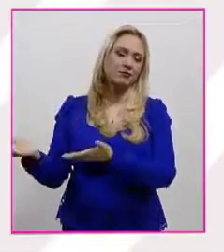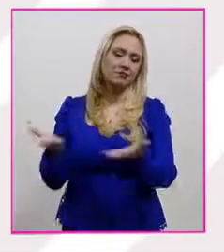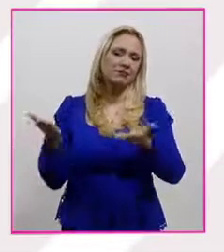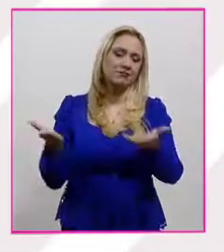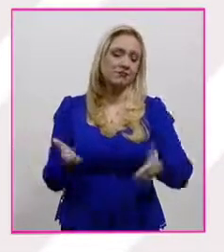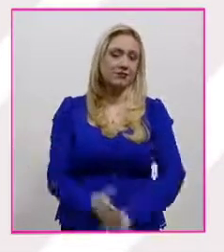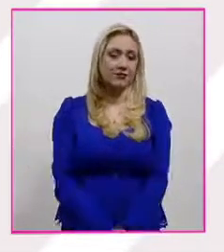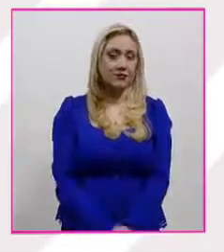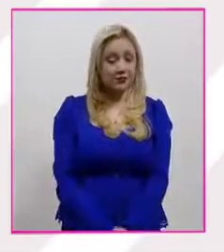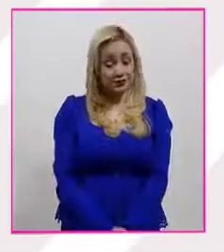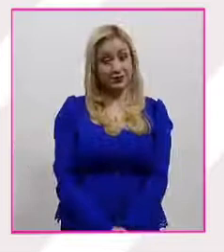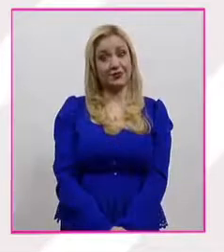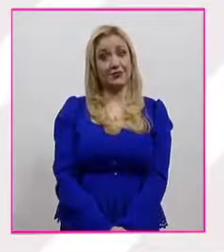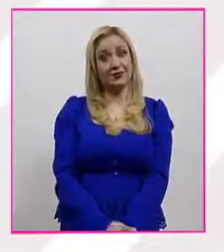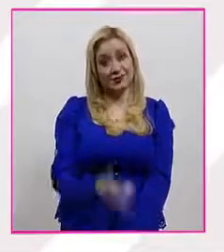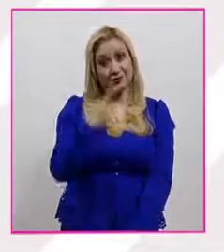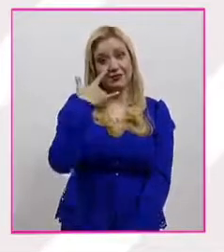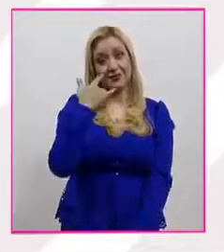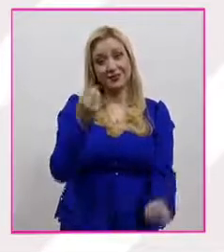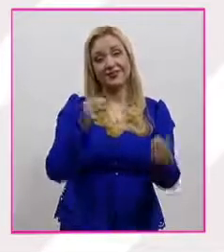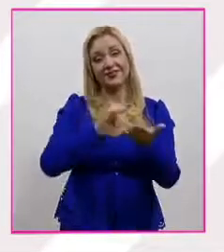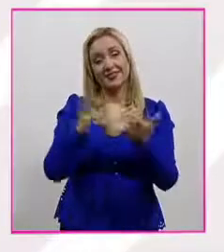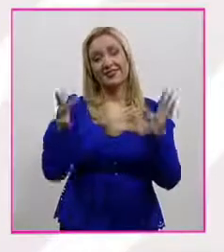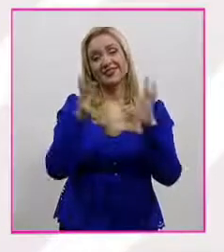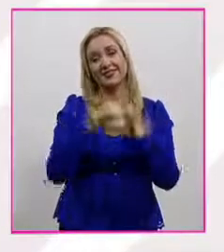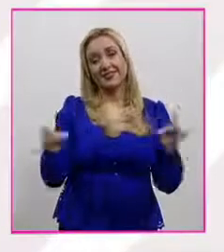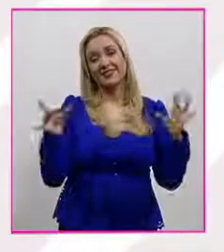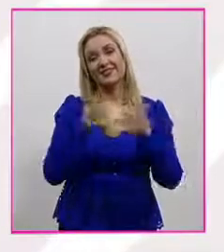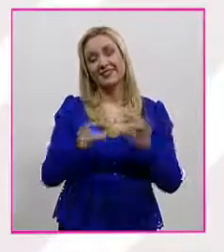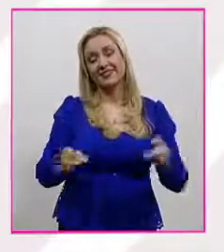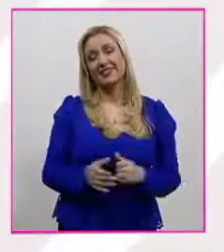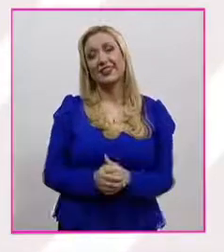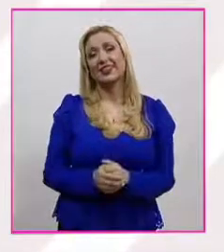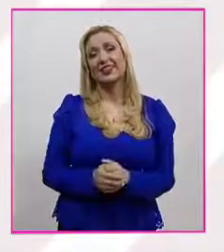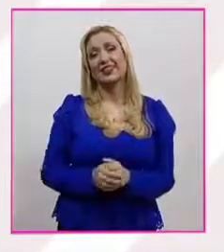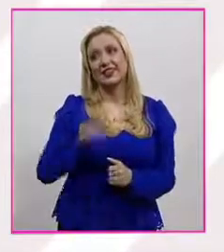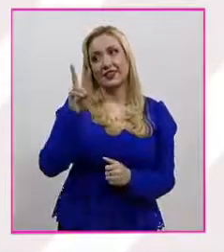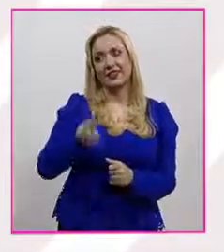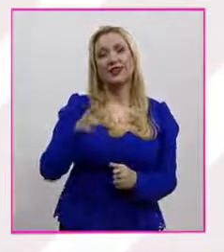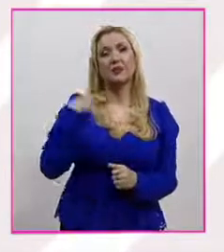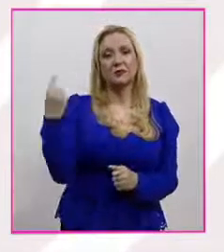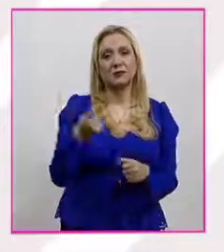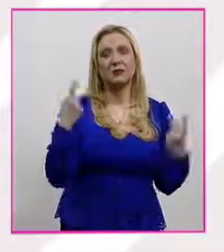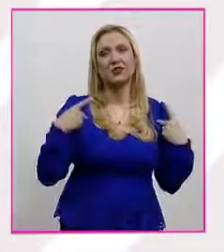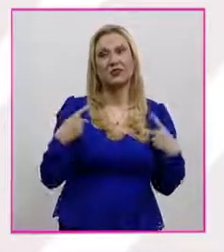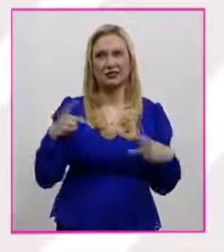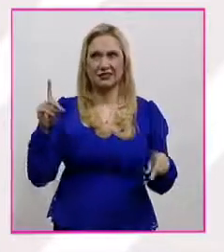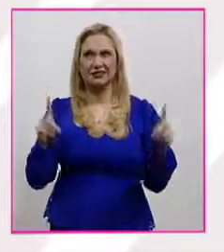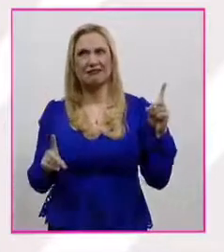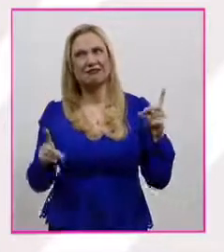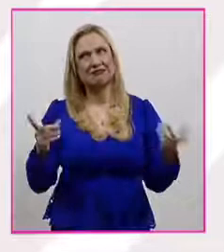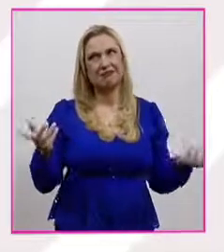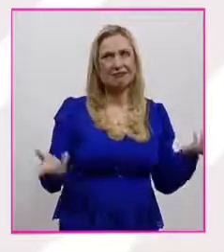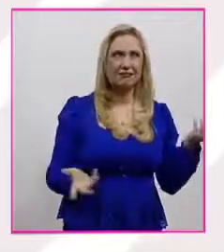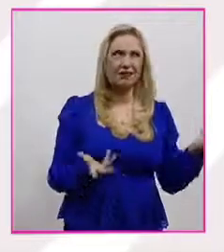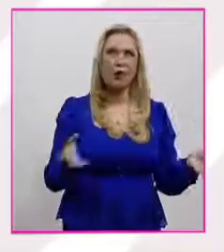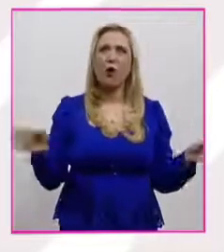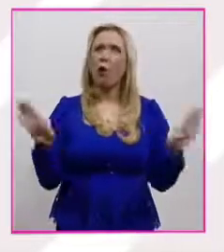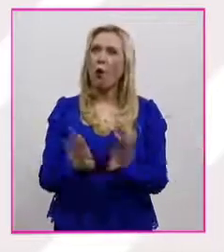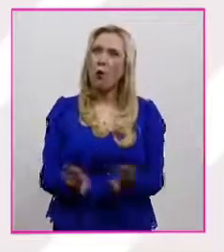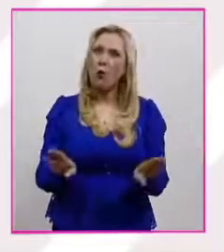Qué interesante, Luis. Muchas gracias por toda esta explicación, porque creo que de pronto surge esa duda, ¿no? Bueno, ¿y cómo se